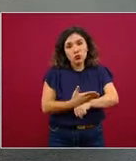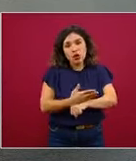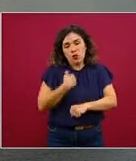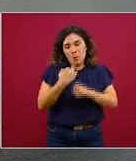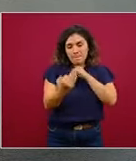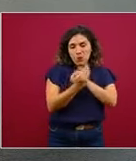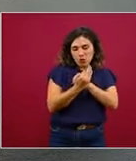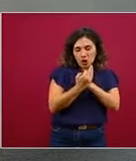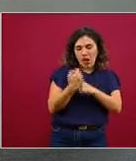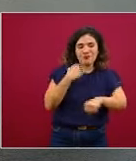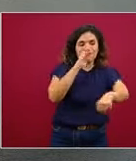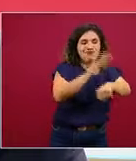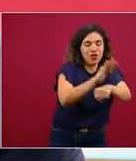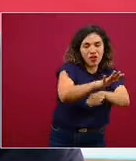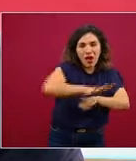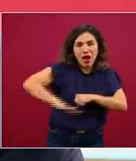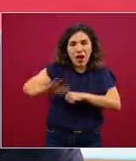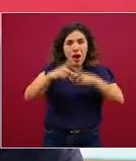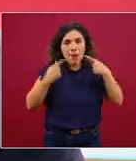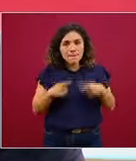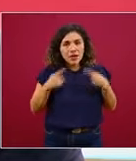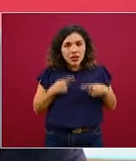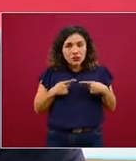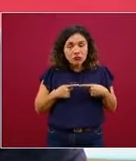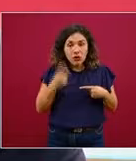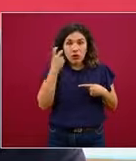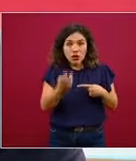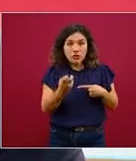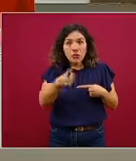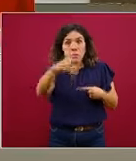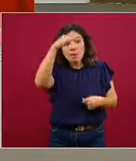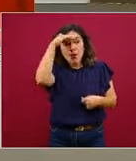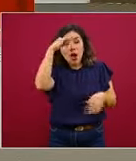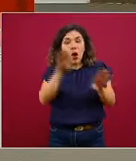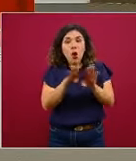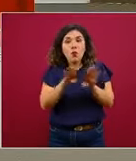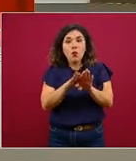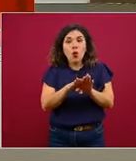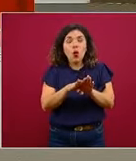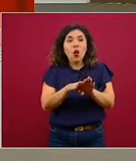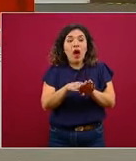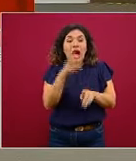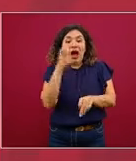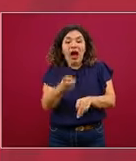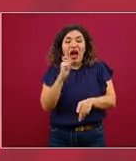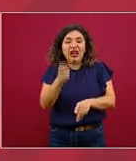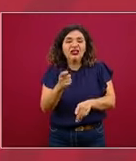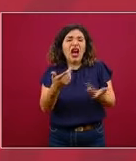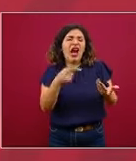mí, protege a las demás personas, pero esto no debe de ser lógicamente nunca visto como un